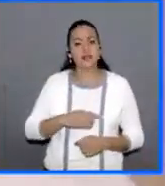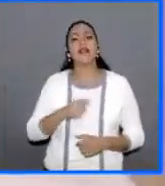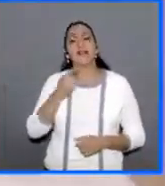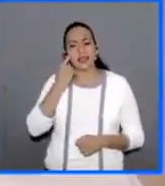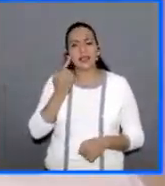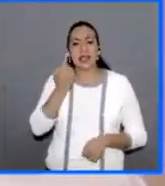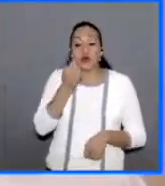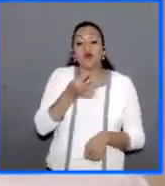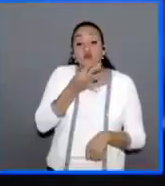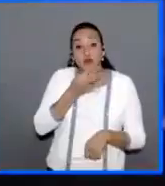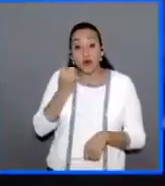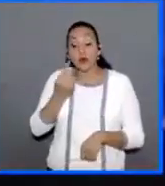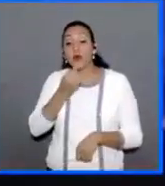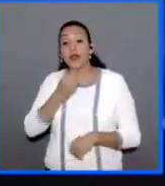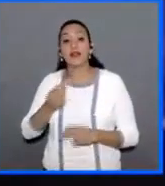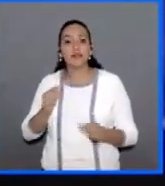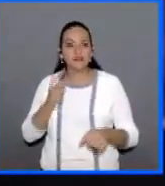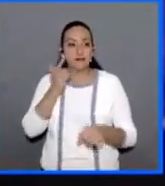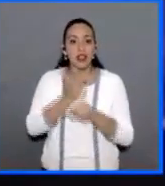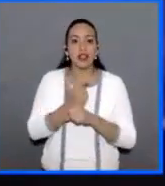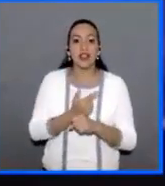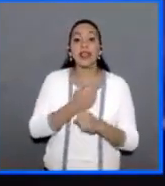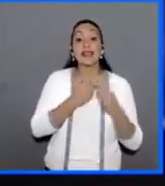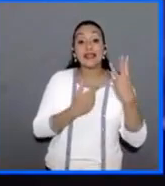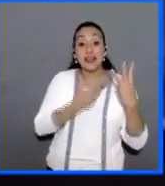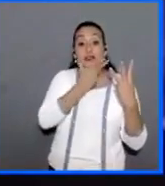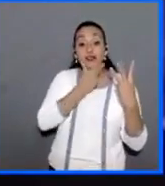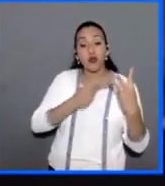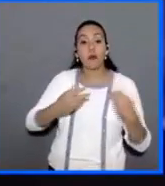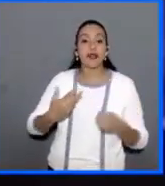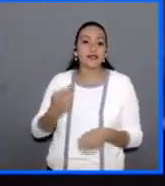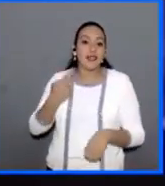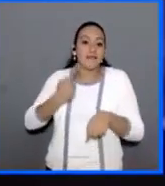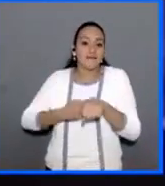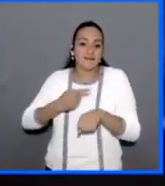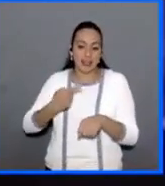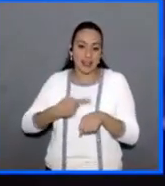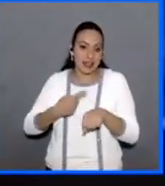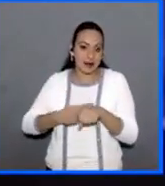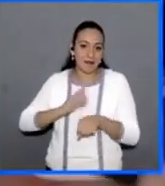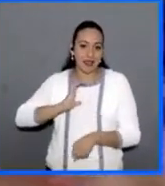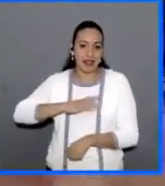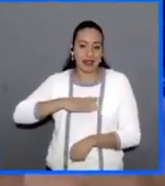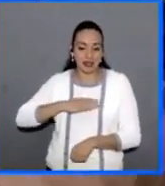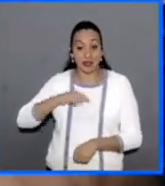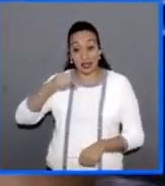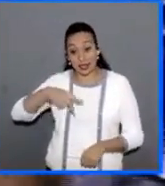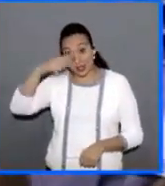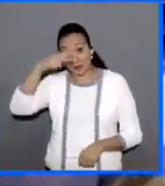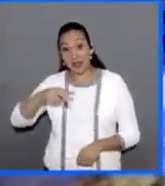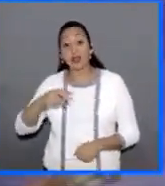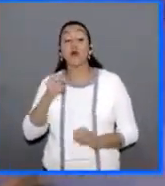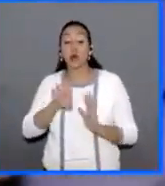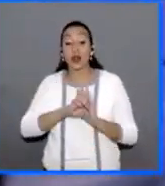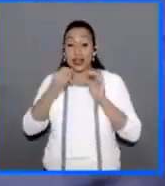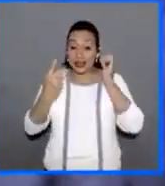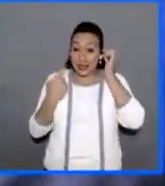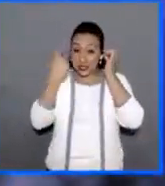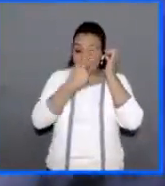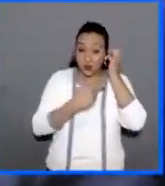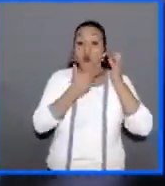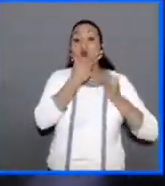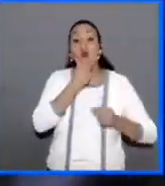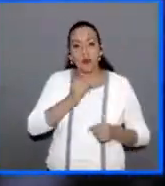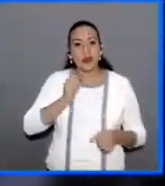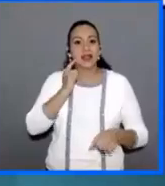3 hombres con cáncer de próstata. En México se diagnostican 3 casos por hora y cada año mueren 7,000 hombres